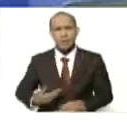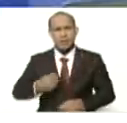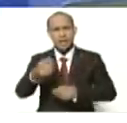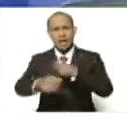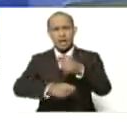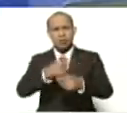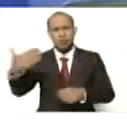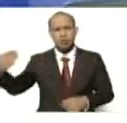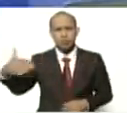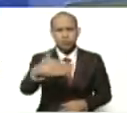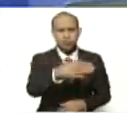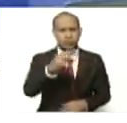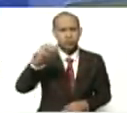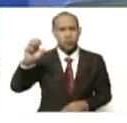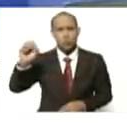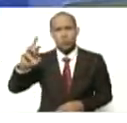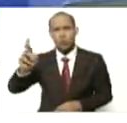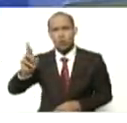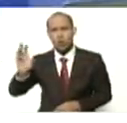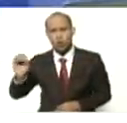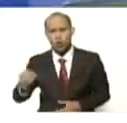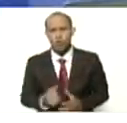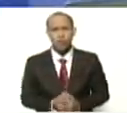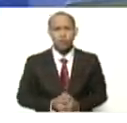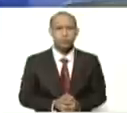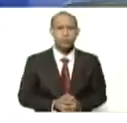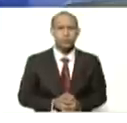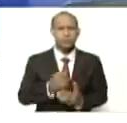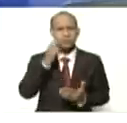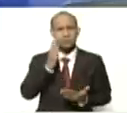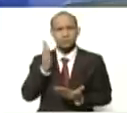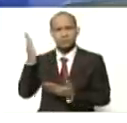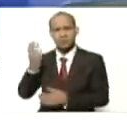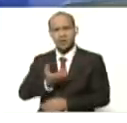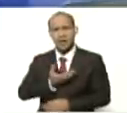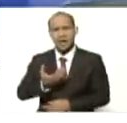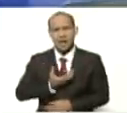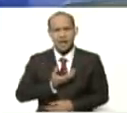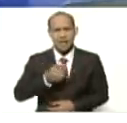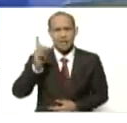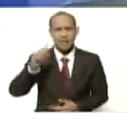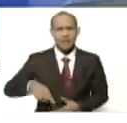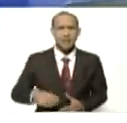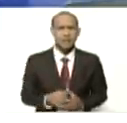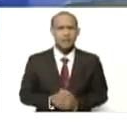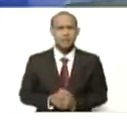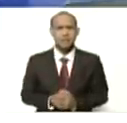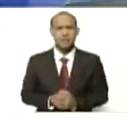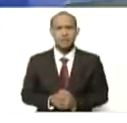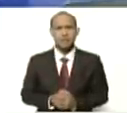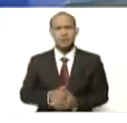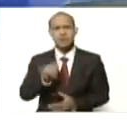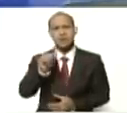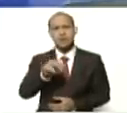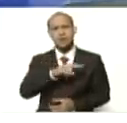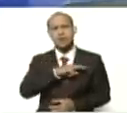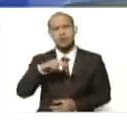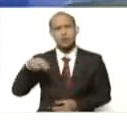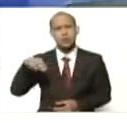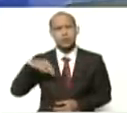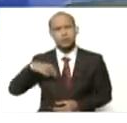del morro josé villarroel alcalde del municipio arismendi y nuestro